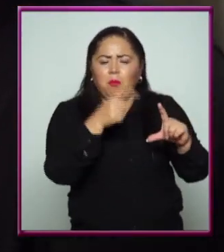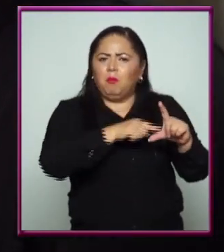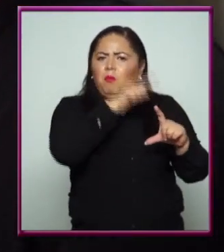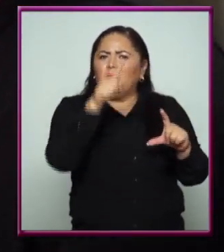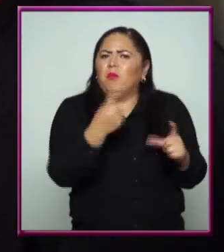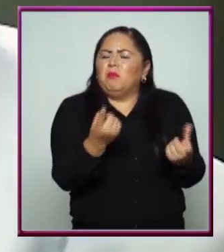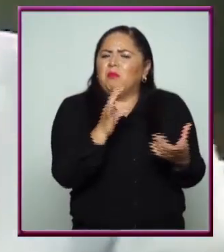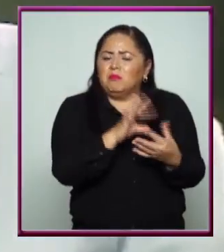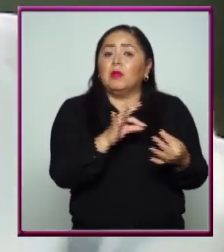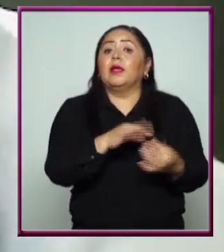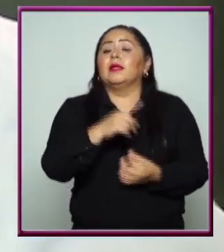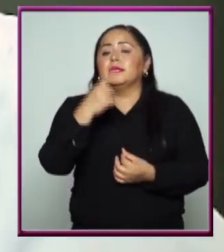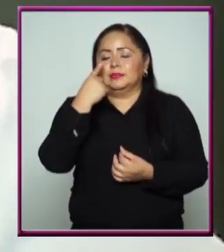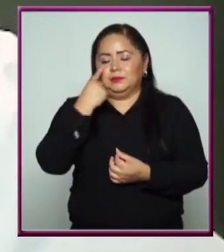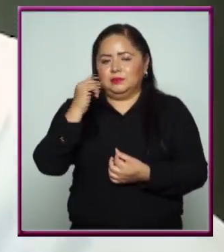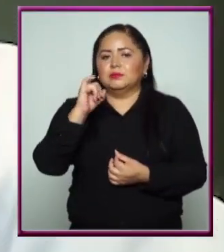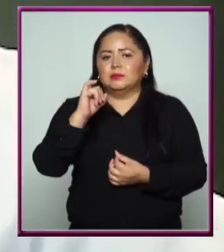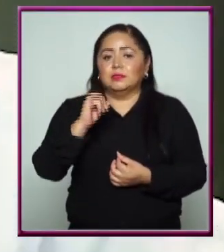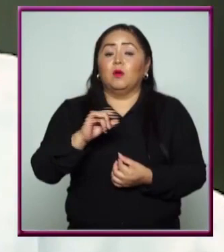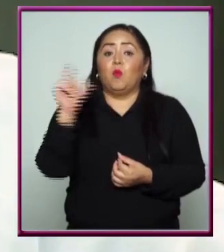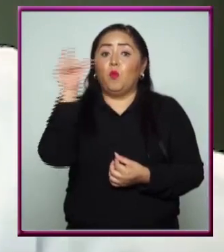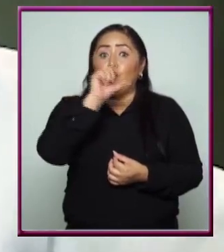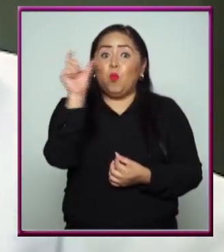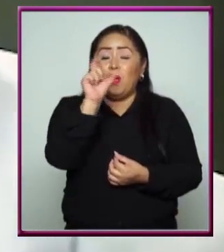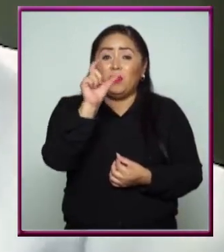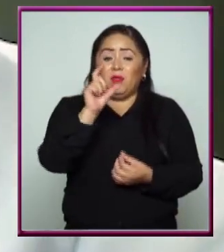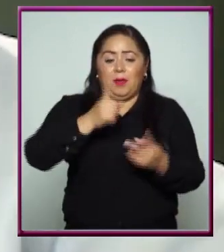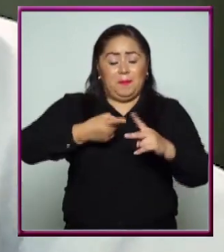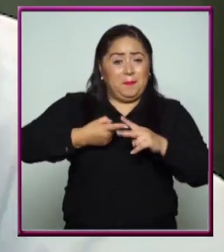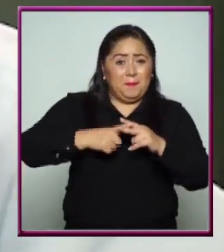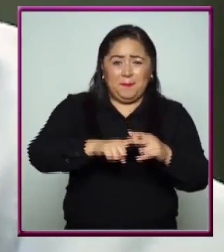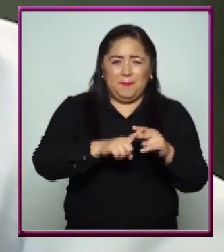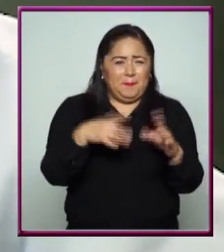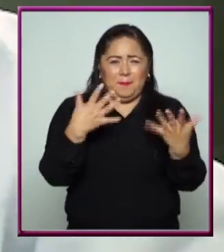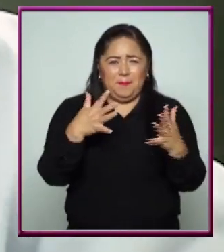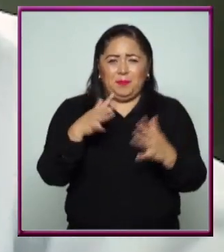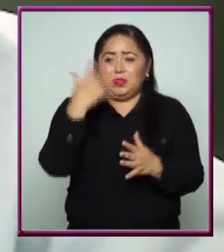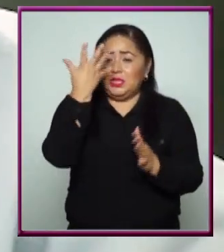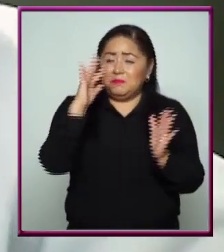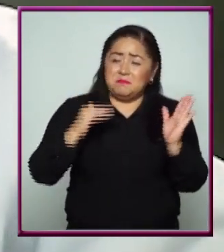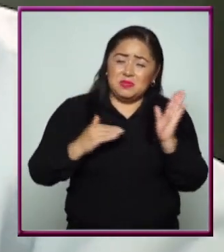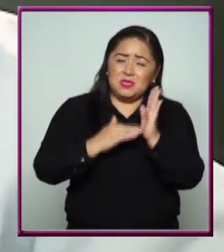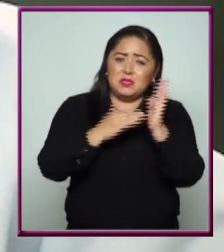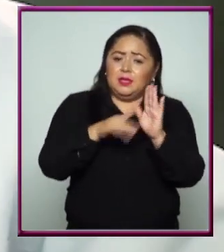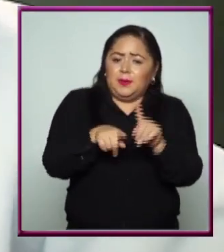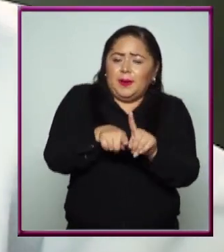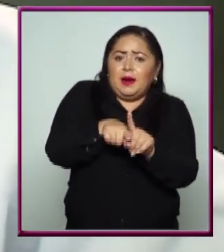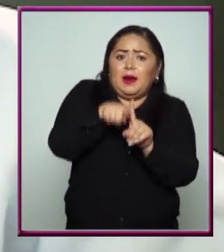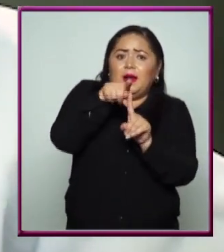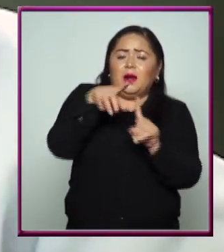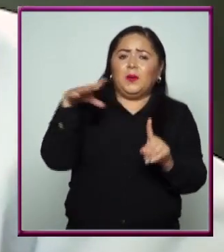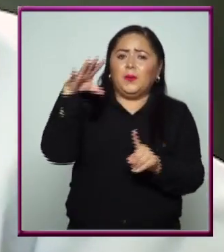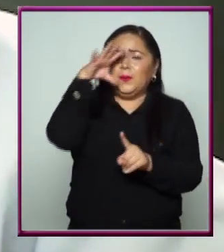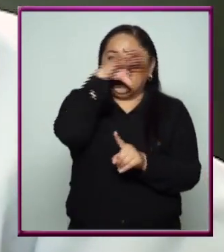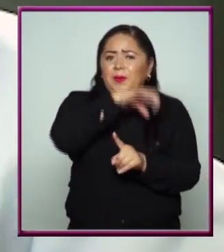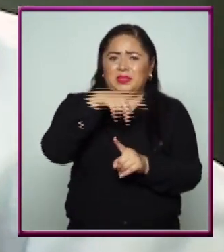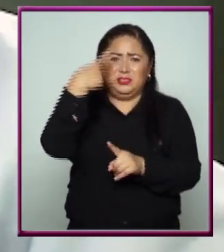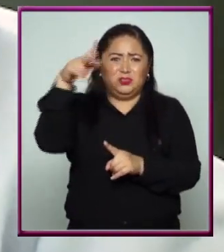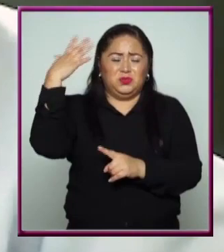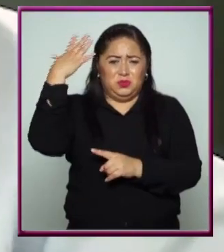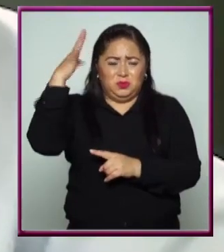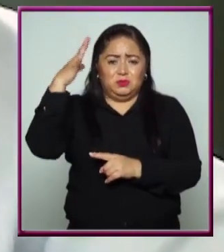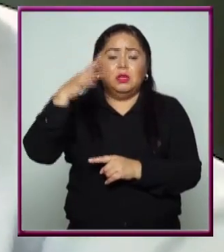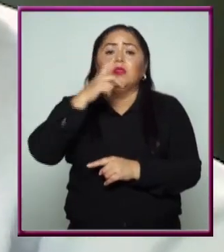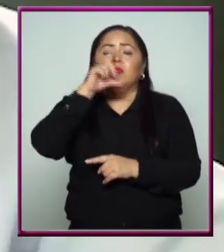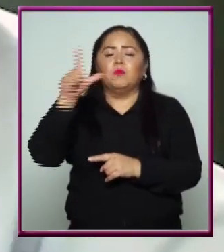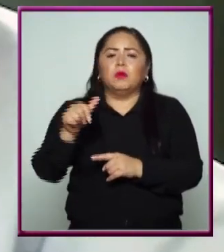decir de esto? Exactamente, allá voy. Cuando empezamos más o menos en 10 millones de grados en el núcleo del Sol